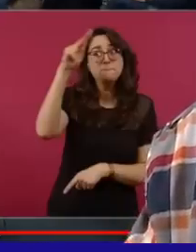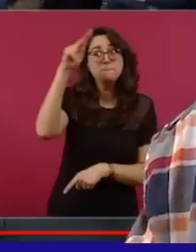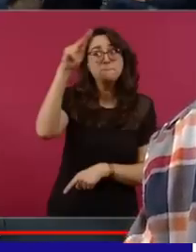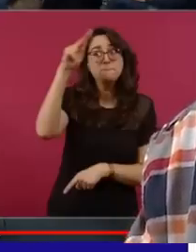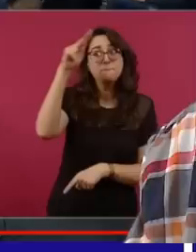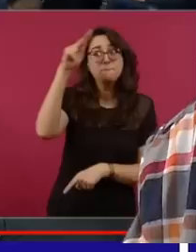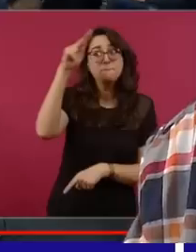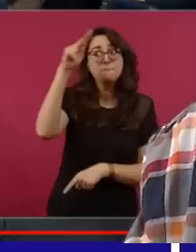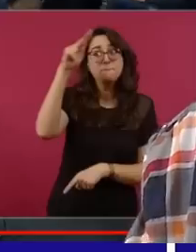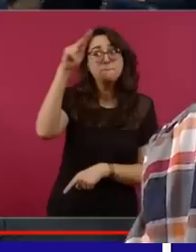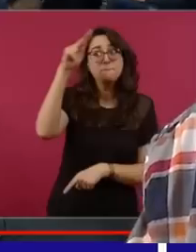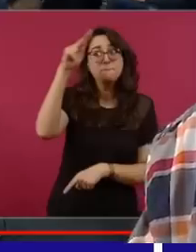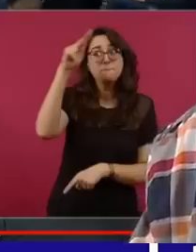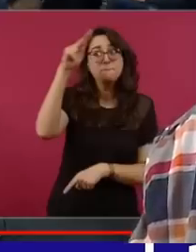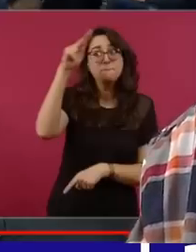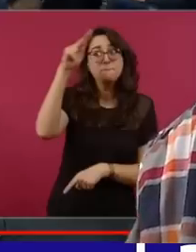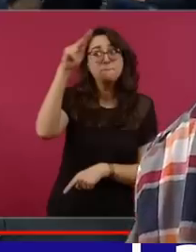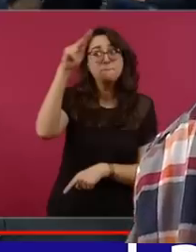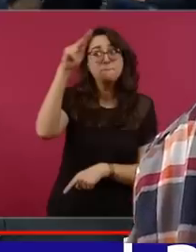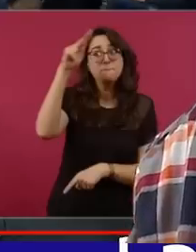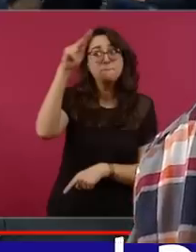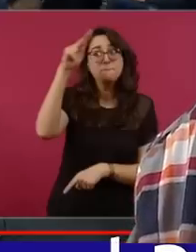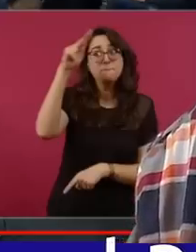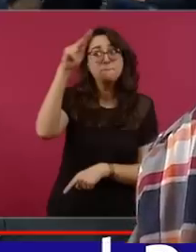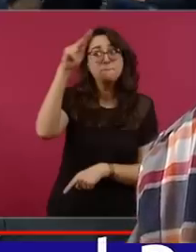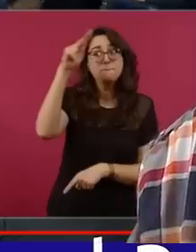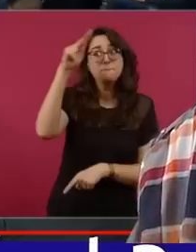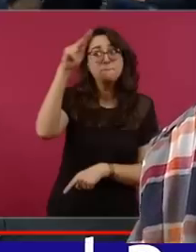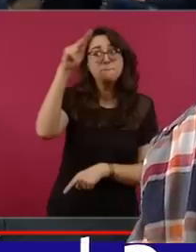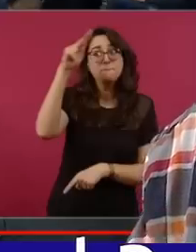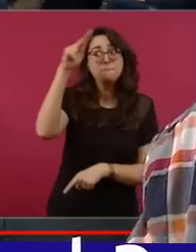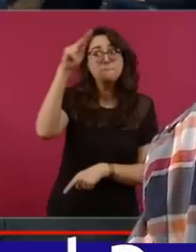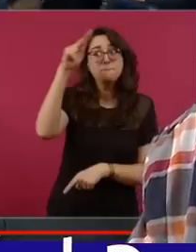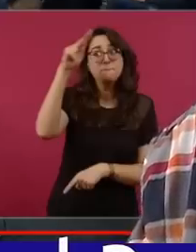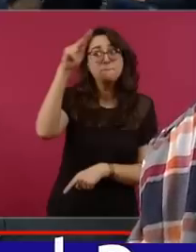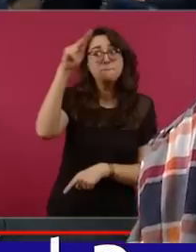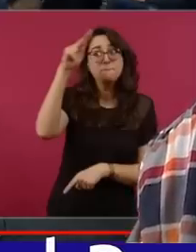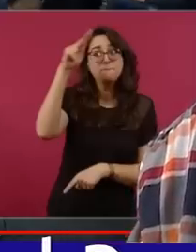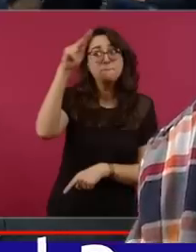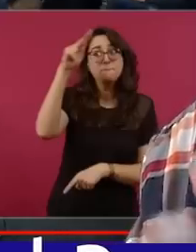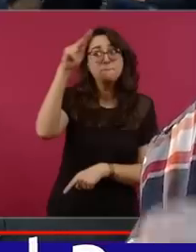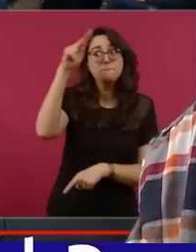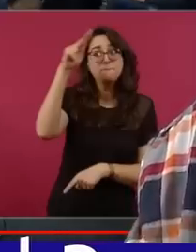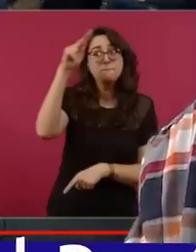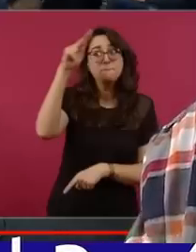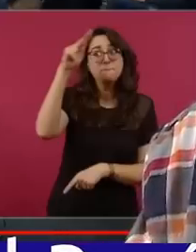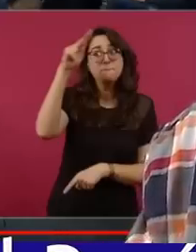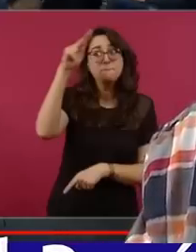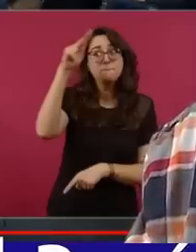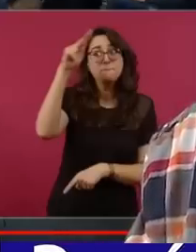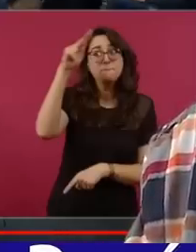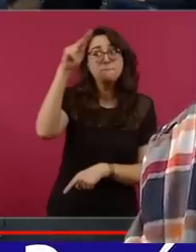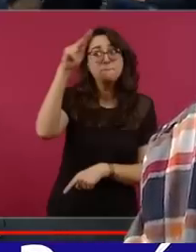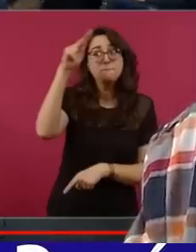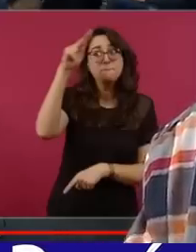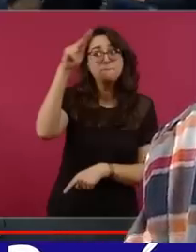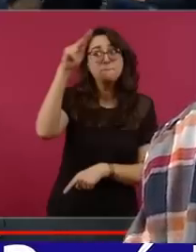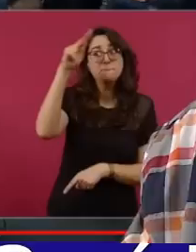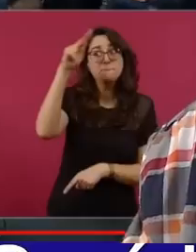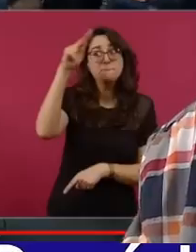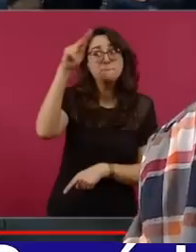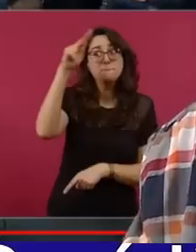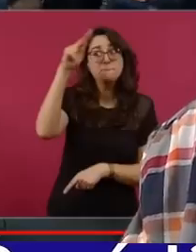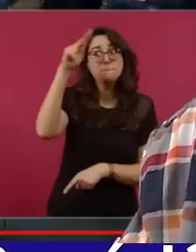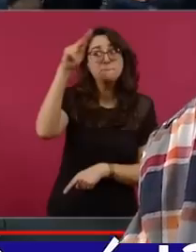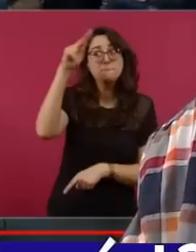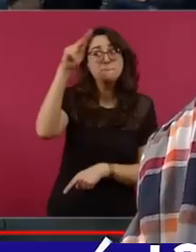al final no se quieren ir ni el Congreso ni la señora Boluarte. Le está diciendo en su cara lo que tenían que hacer. Increíble, amigos, increíble que